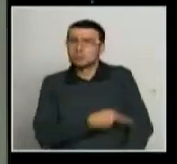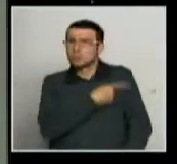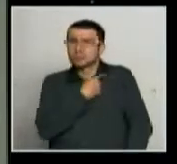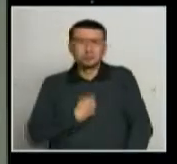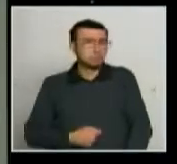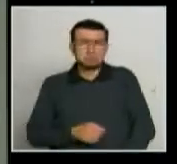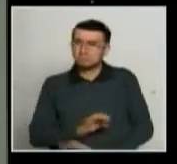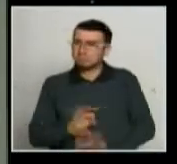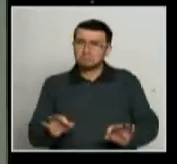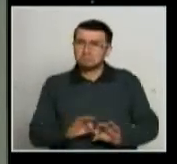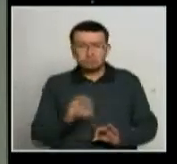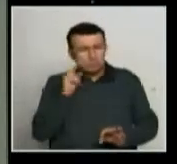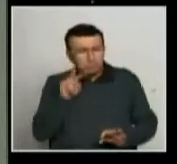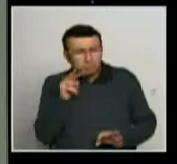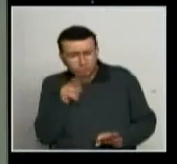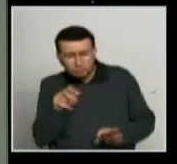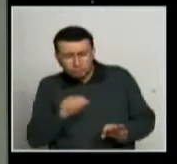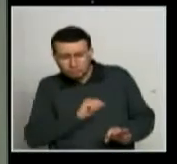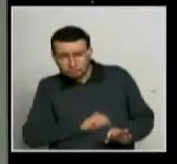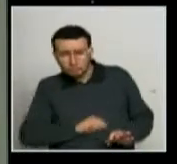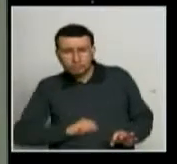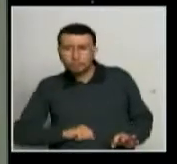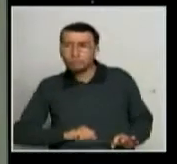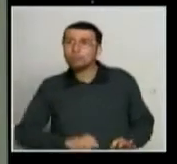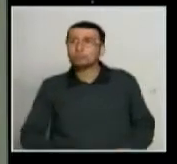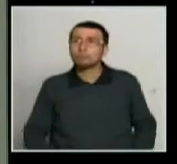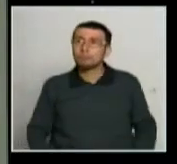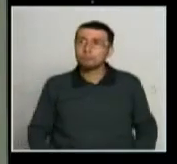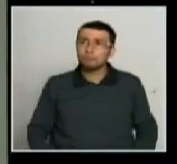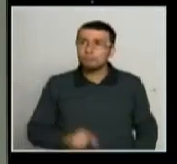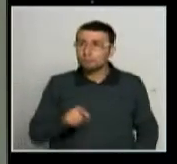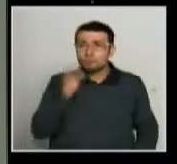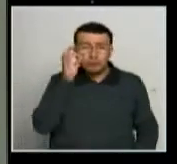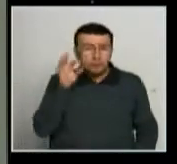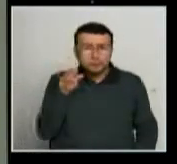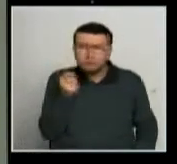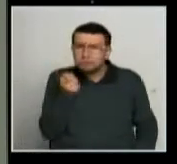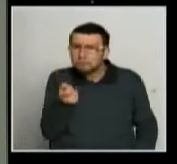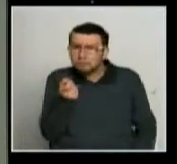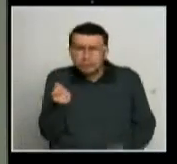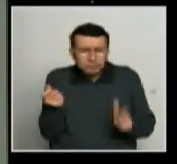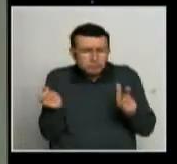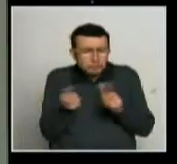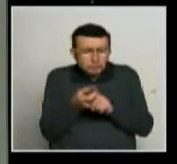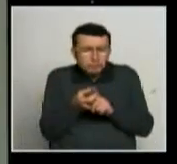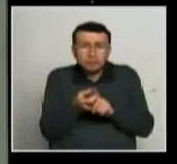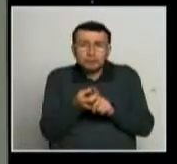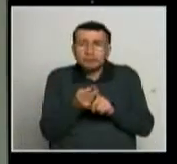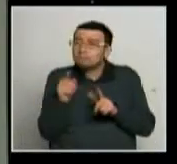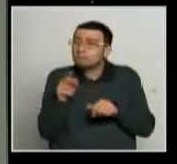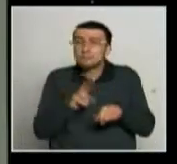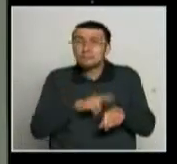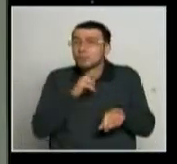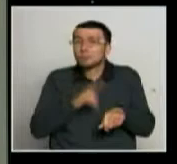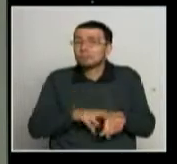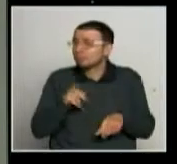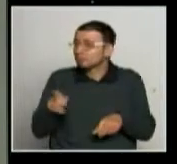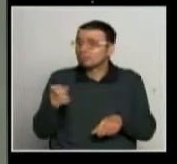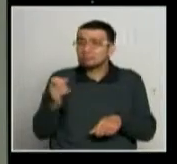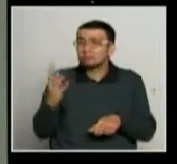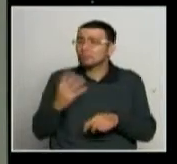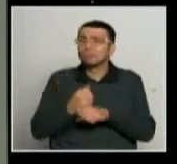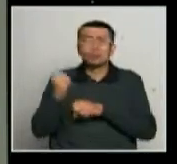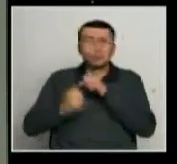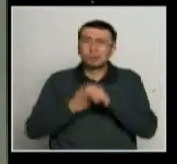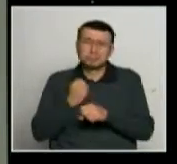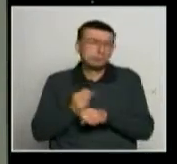invasivo. Y de pronto aquí observamos una pequeña placa ateromatosa, pero esas son prácticamente normales para la edad de la paciente.